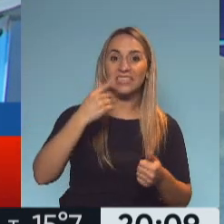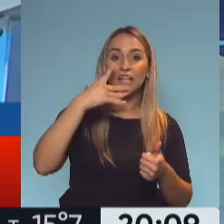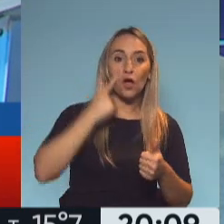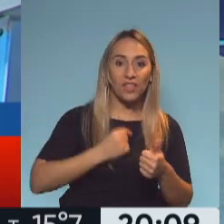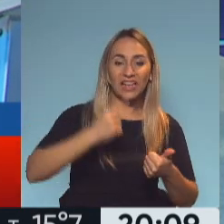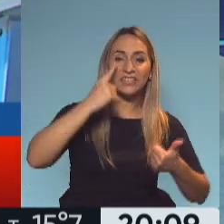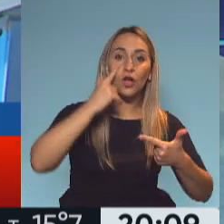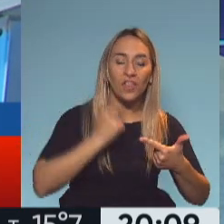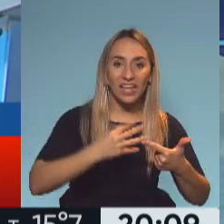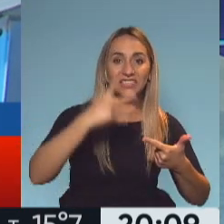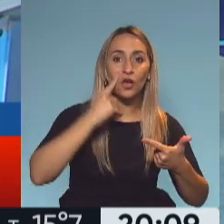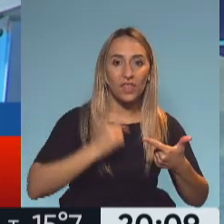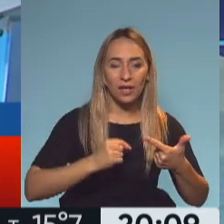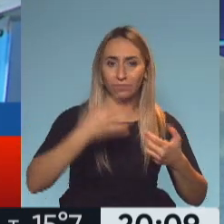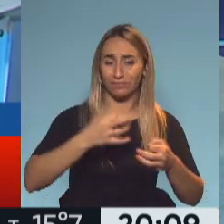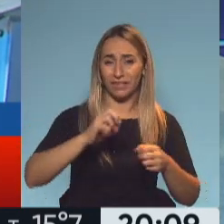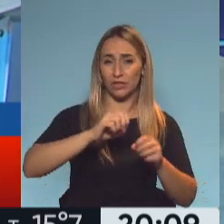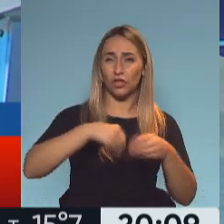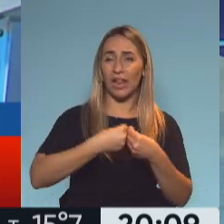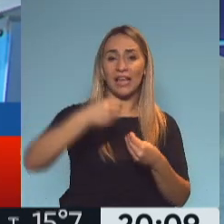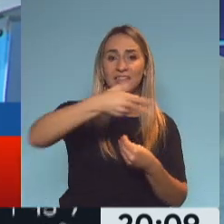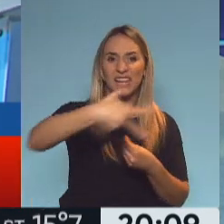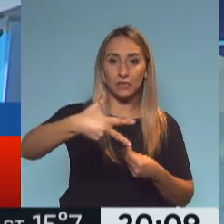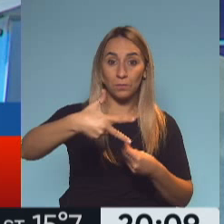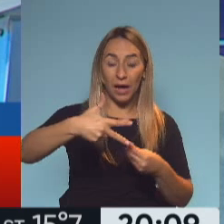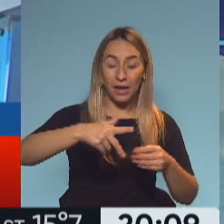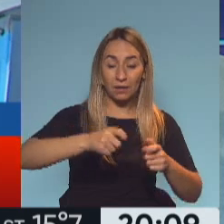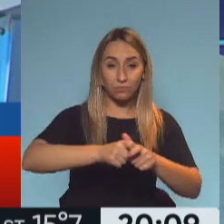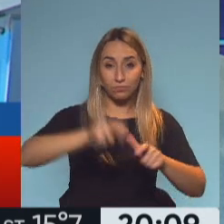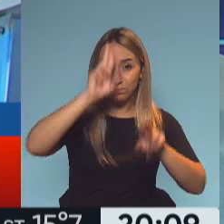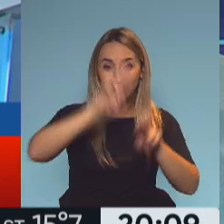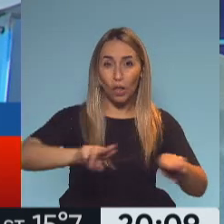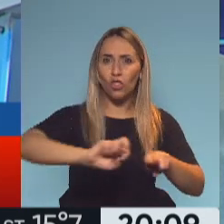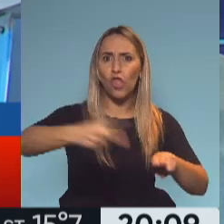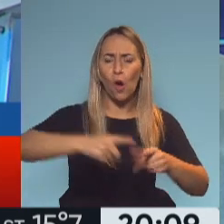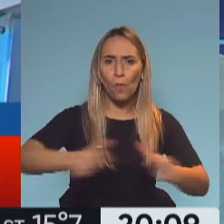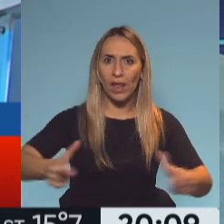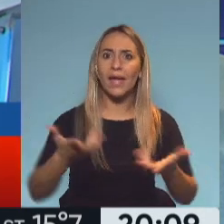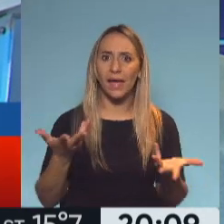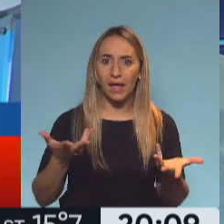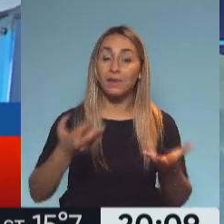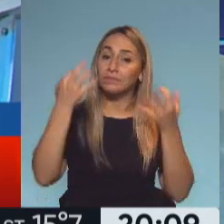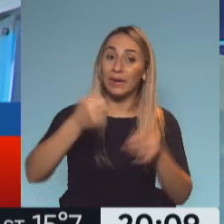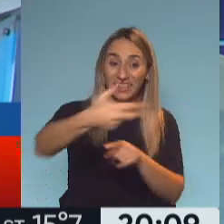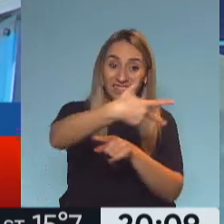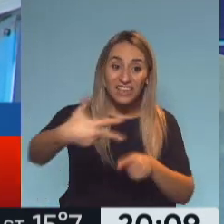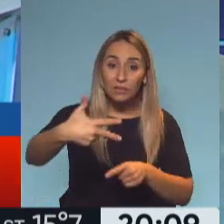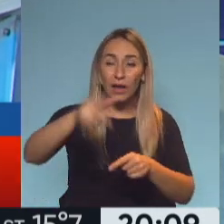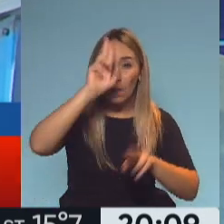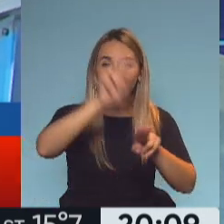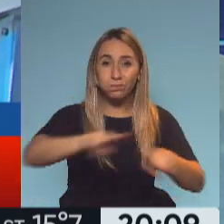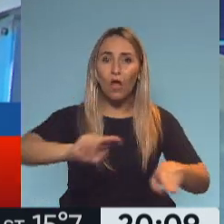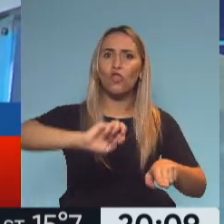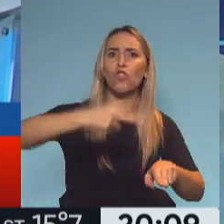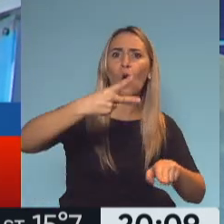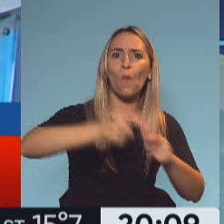velocidad. En 3 semanas se duplicó el uso de camas que existía en ese momento. Exactamente, Tremendo. literal. En 3 semanas se duplicó la situación. Este es el